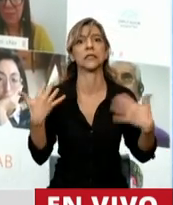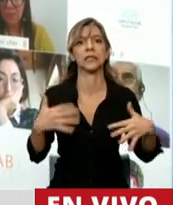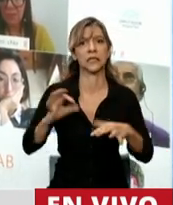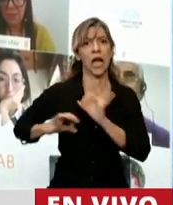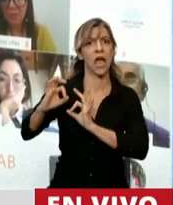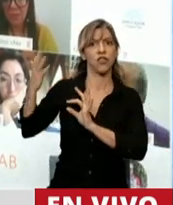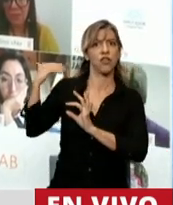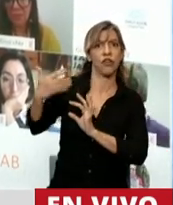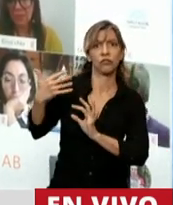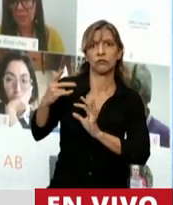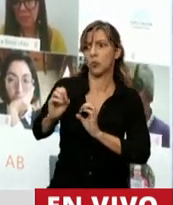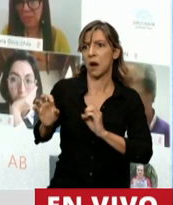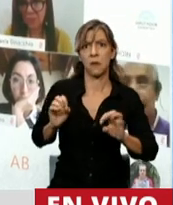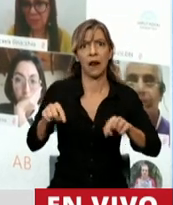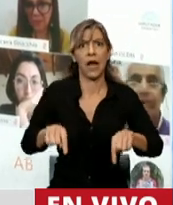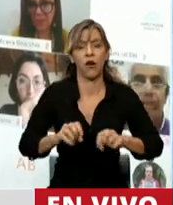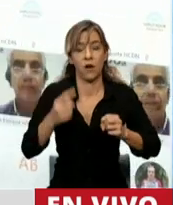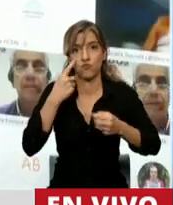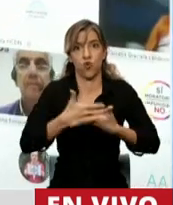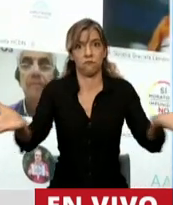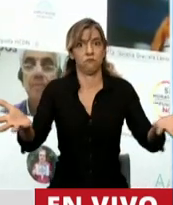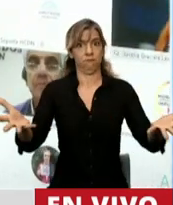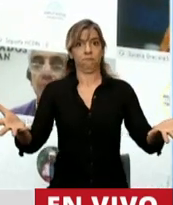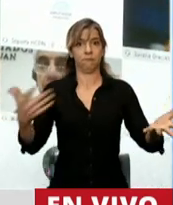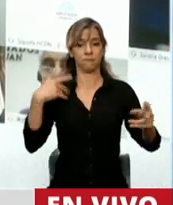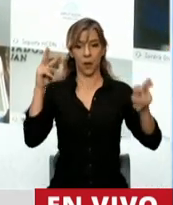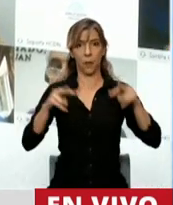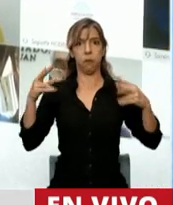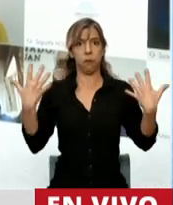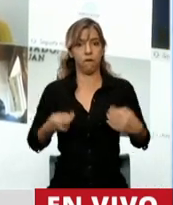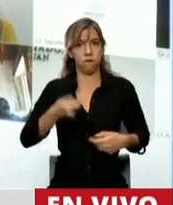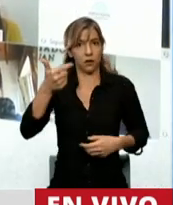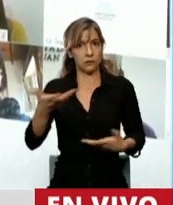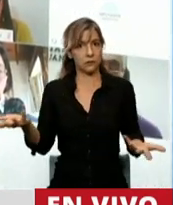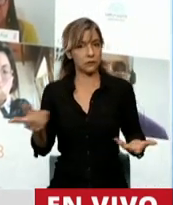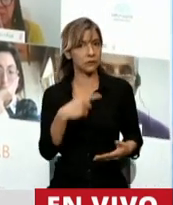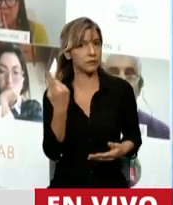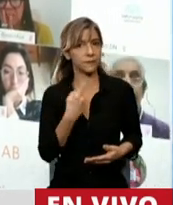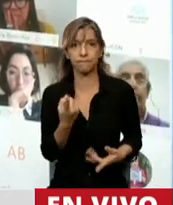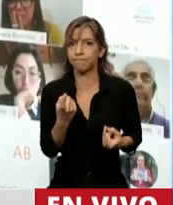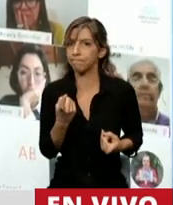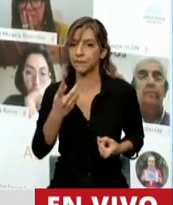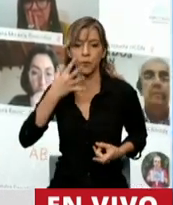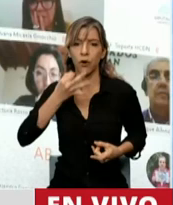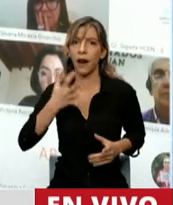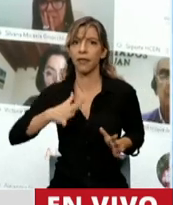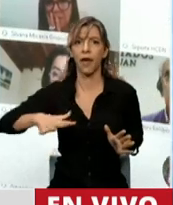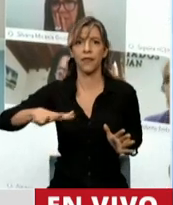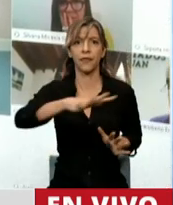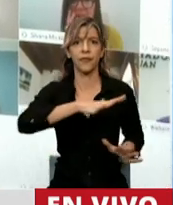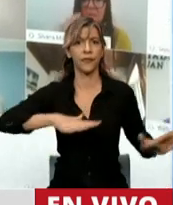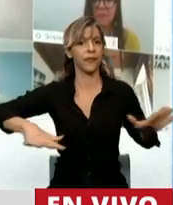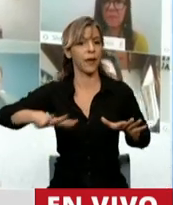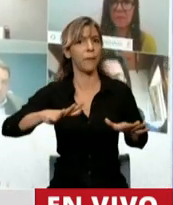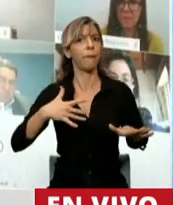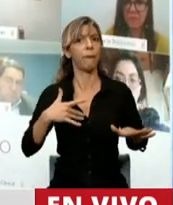Ahora el desafío es tener una mirada realista sobre el escenario y salir de aquí de la mejor